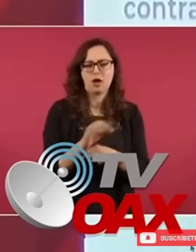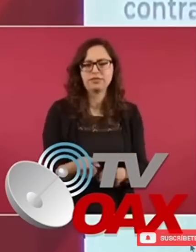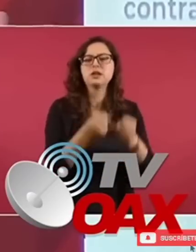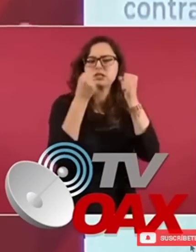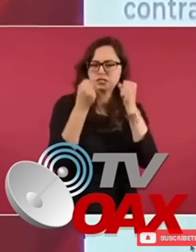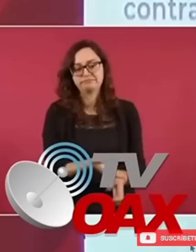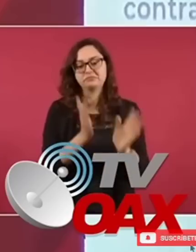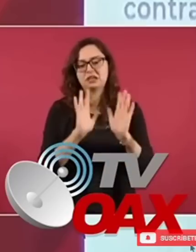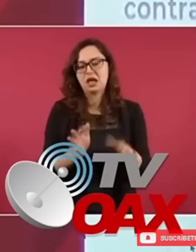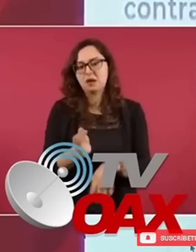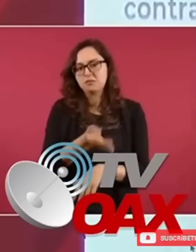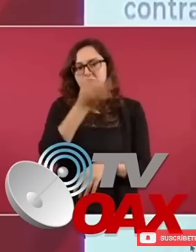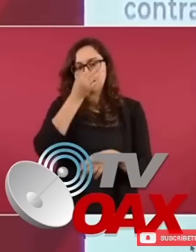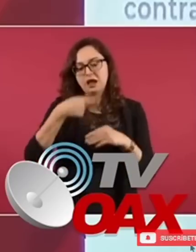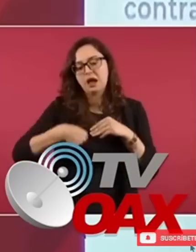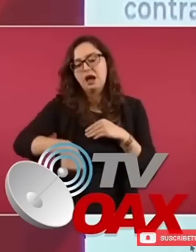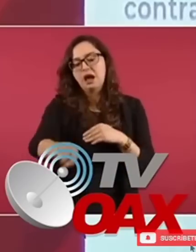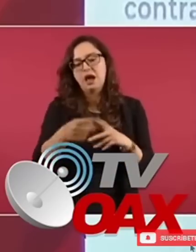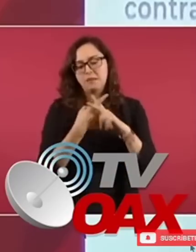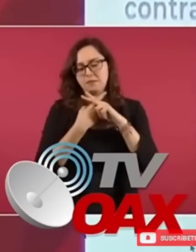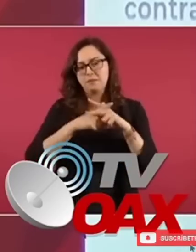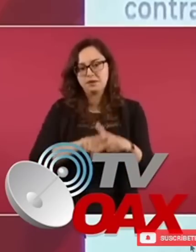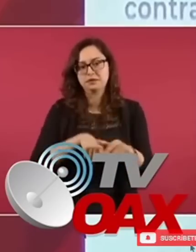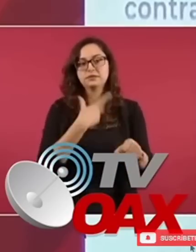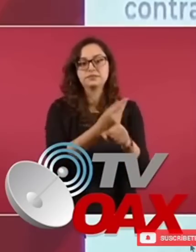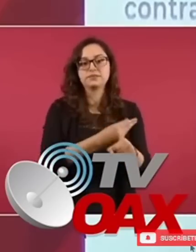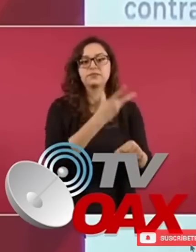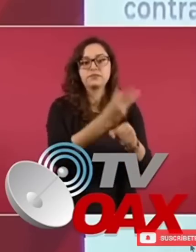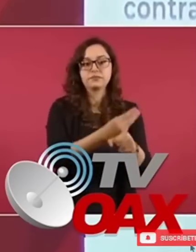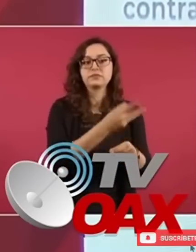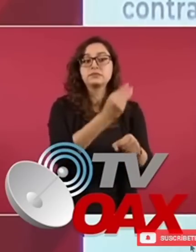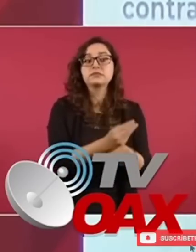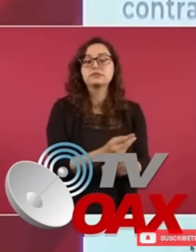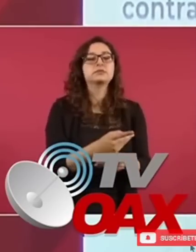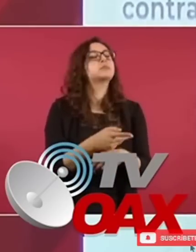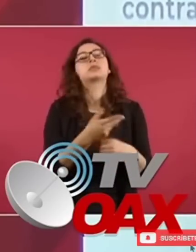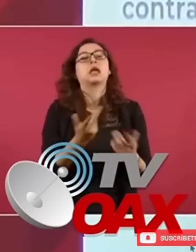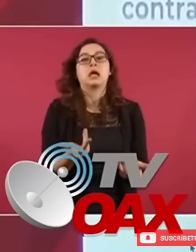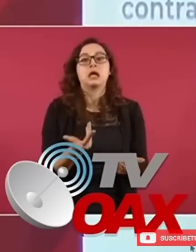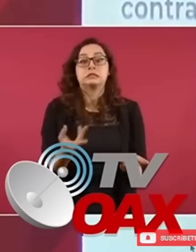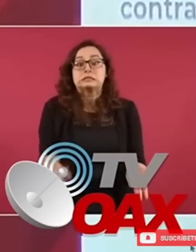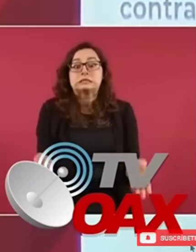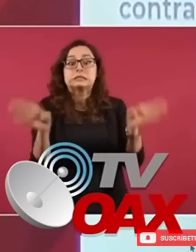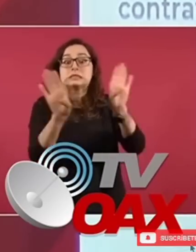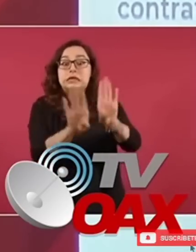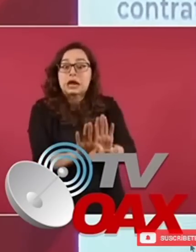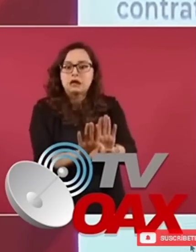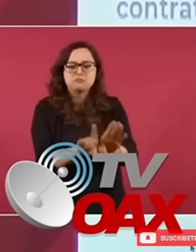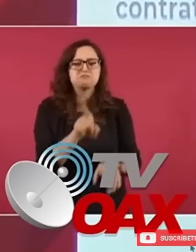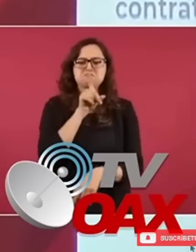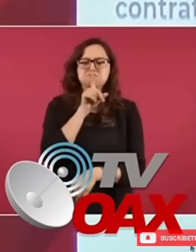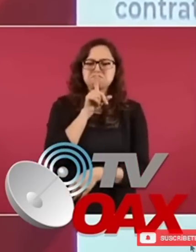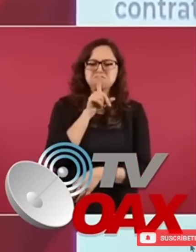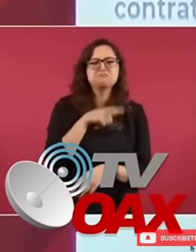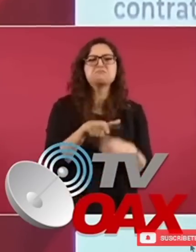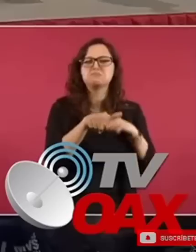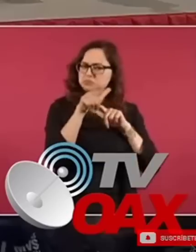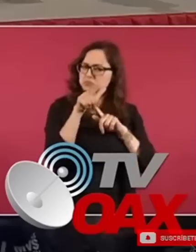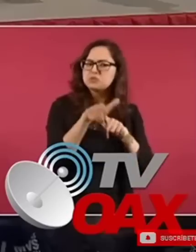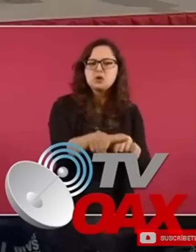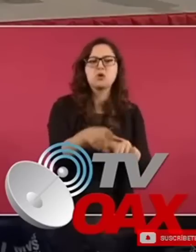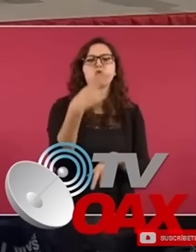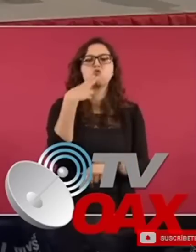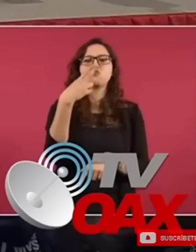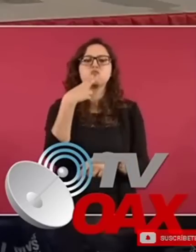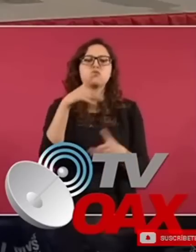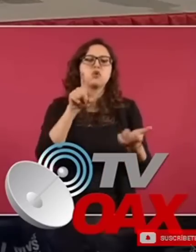los estudios. Importante que sepan es que esto no va a interrumpir las operaciones del aeropuerto, de la Terminal 2 del aeropuerto. Vale. Porque